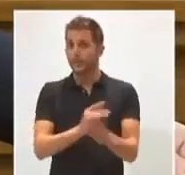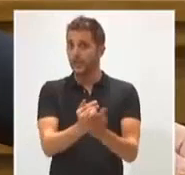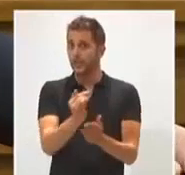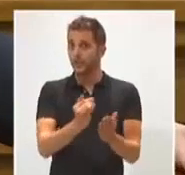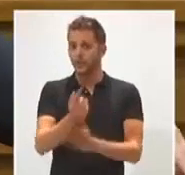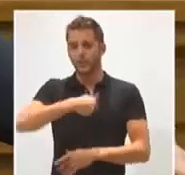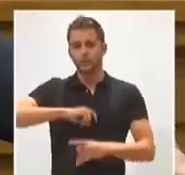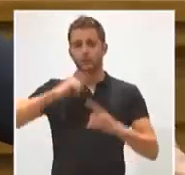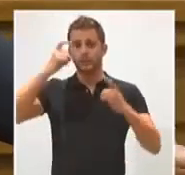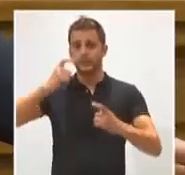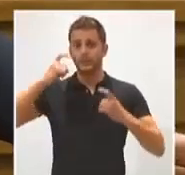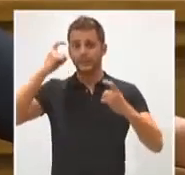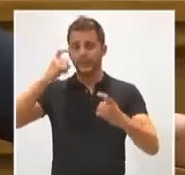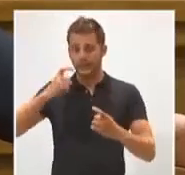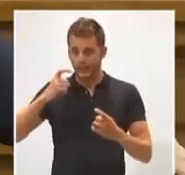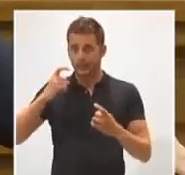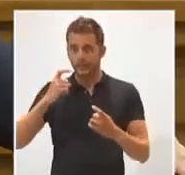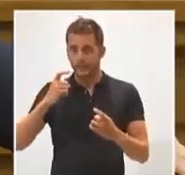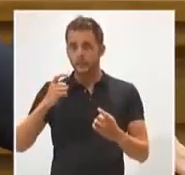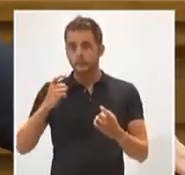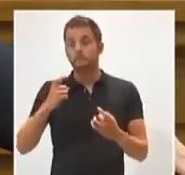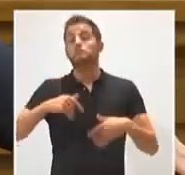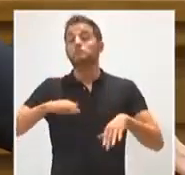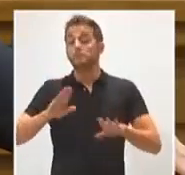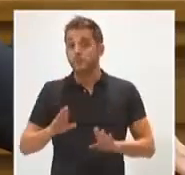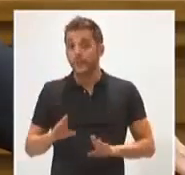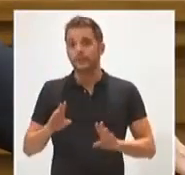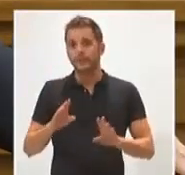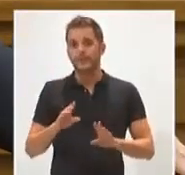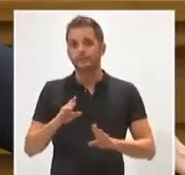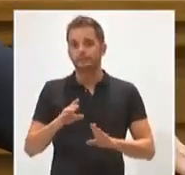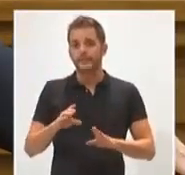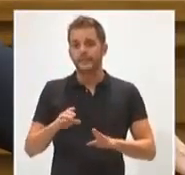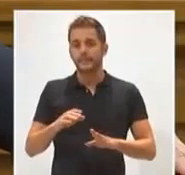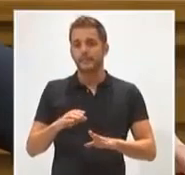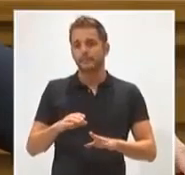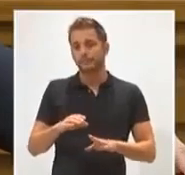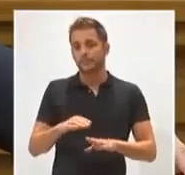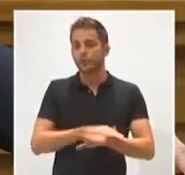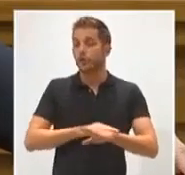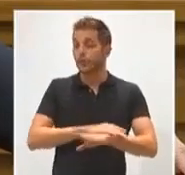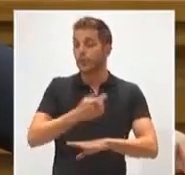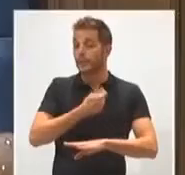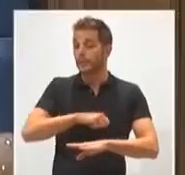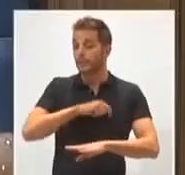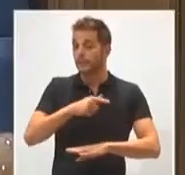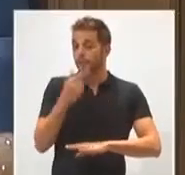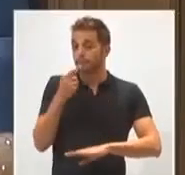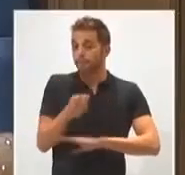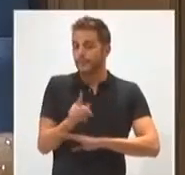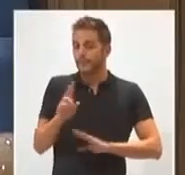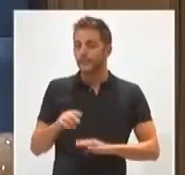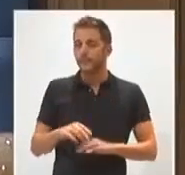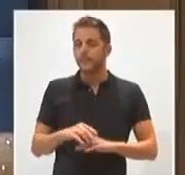intentar sentenciarlo aunque depende mucho del gobierno de españa' con el comisario europeo en bruselas